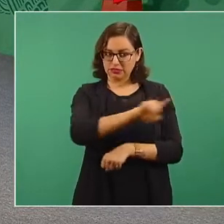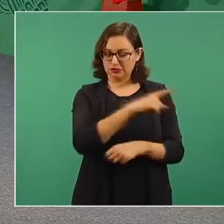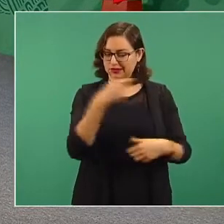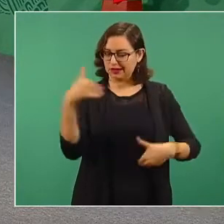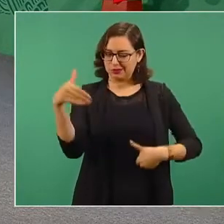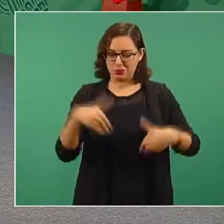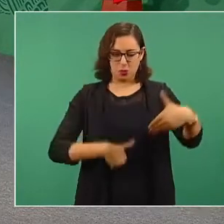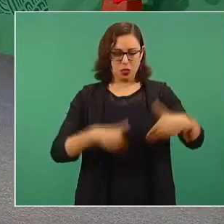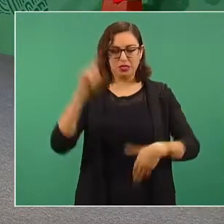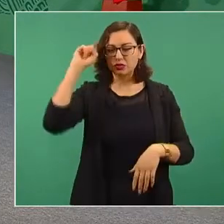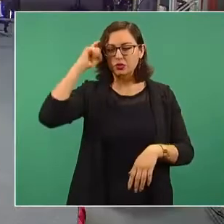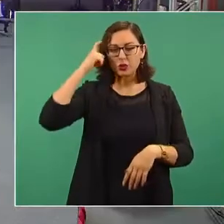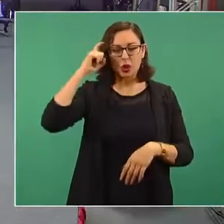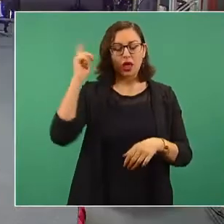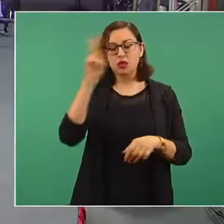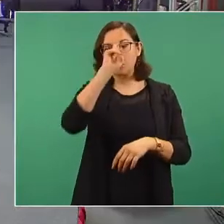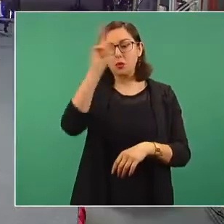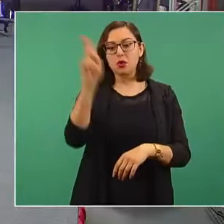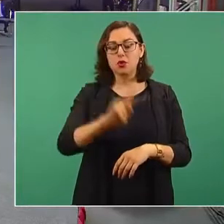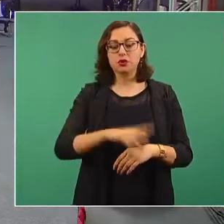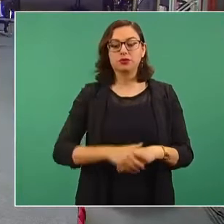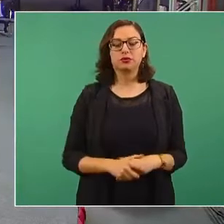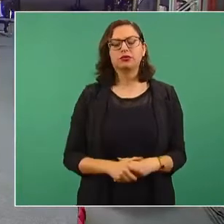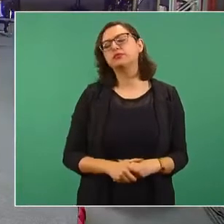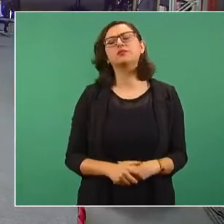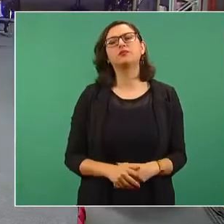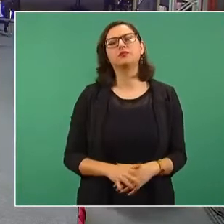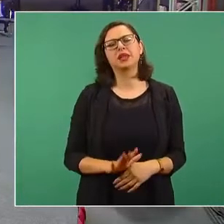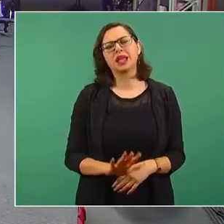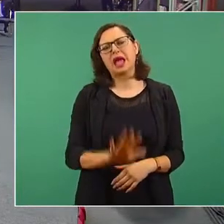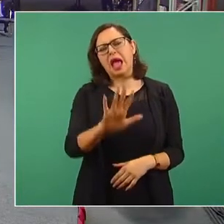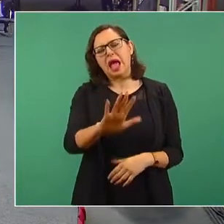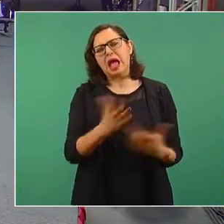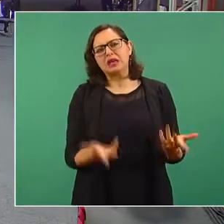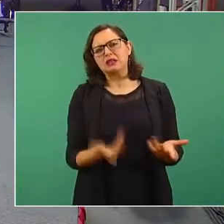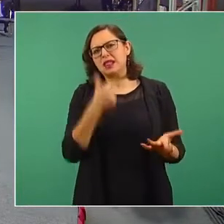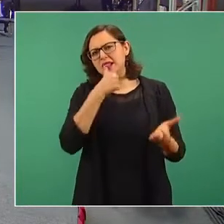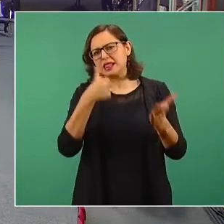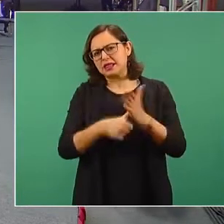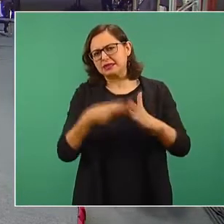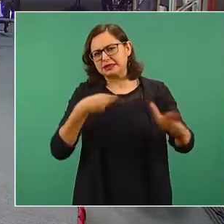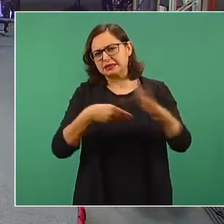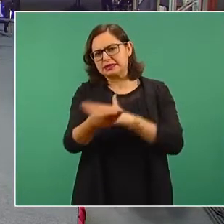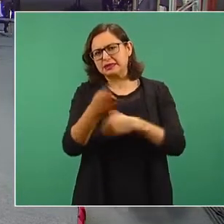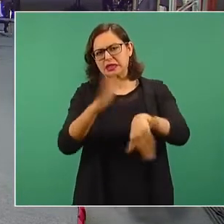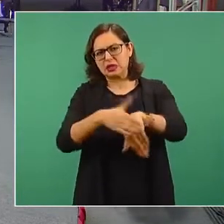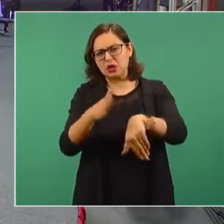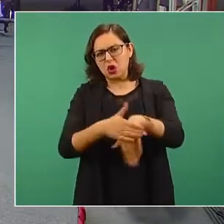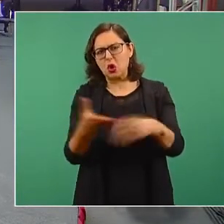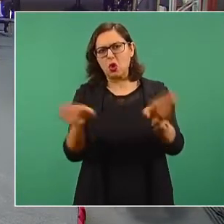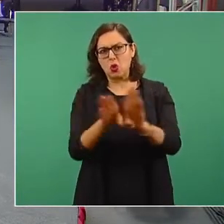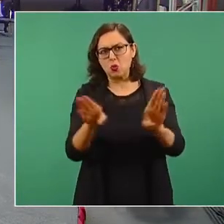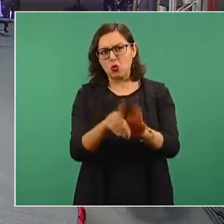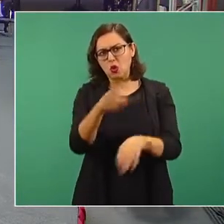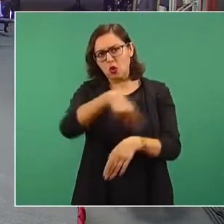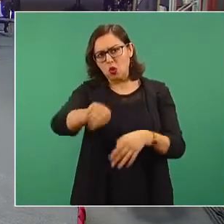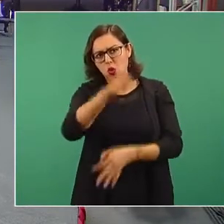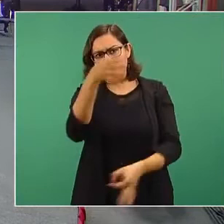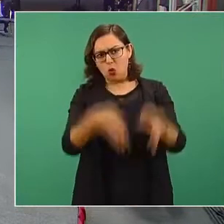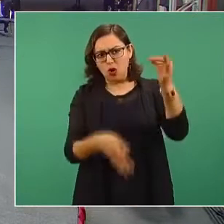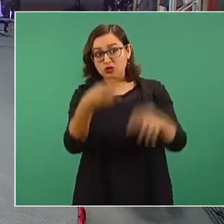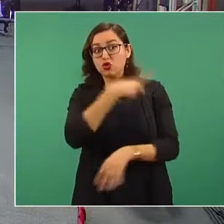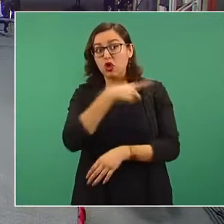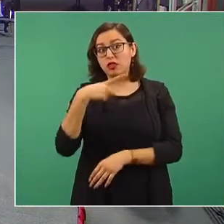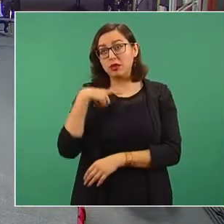ellos. Entonces, esta solicitud de investigación sería como un mensaje a los jueces a que lo piensen dos veces si van a otorgar un